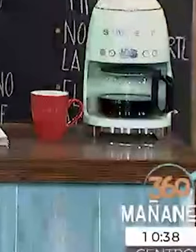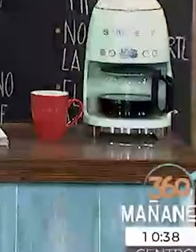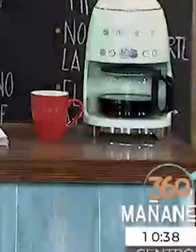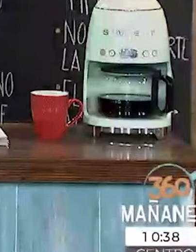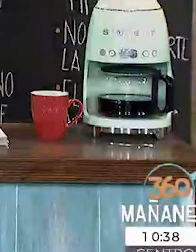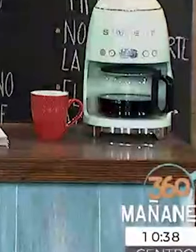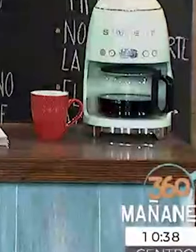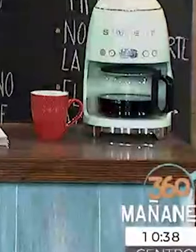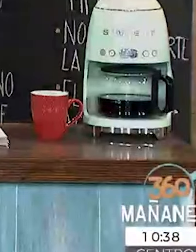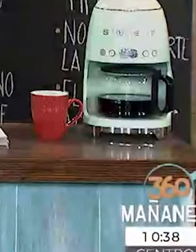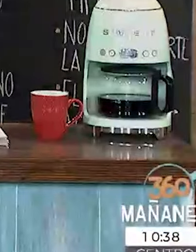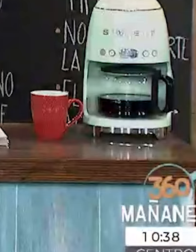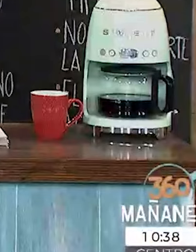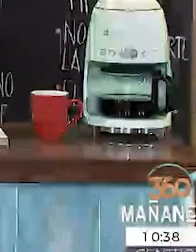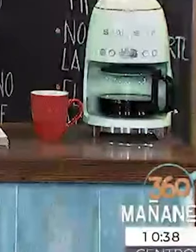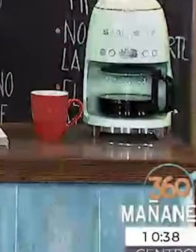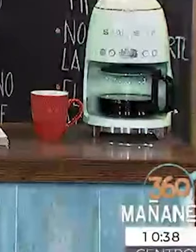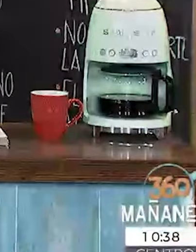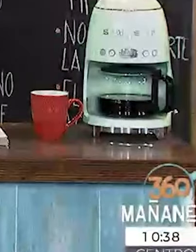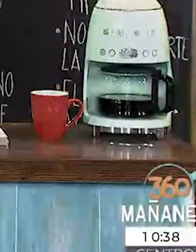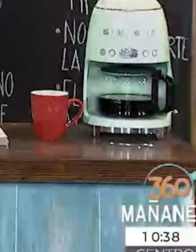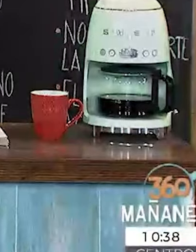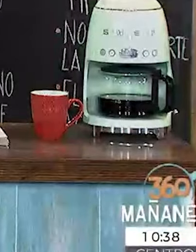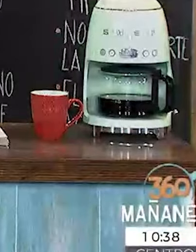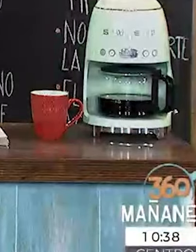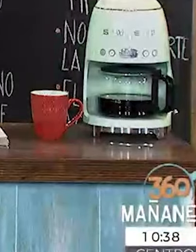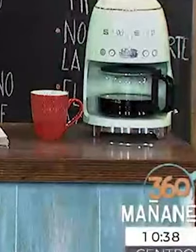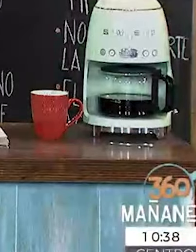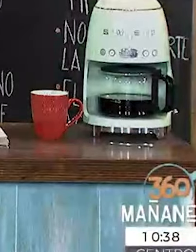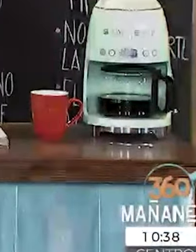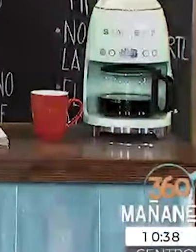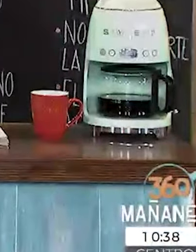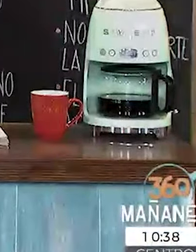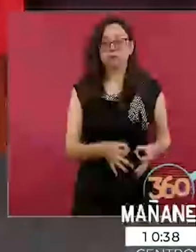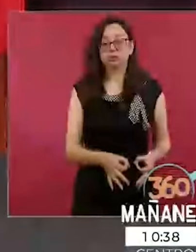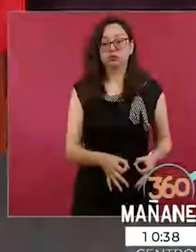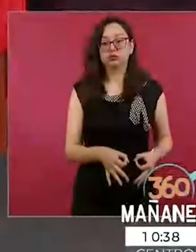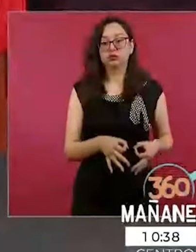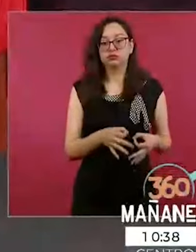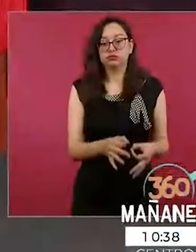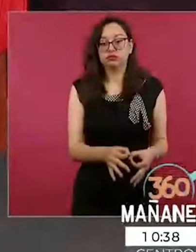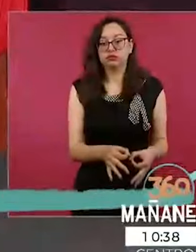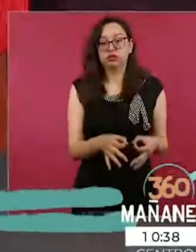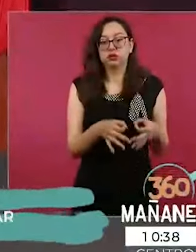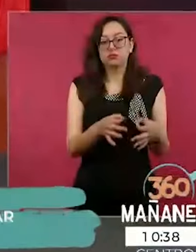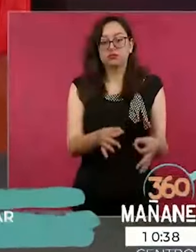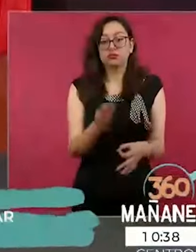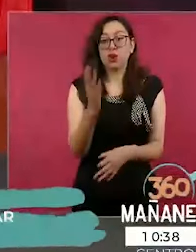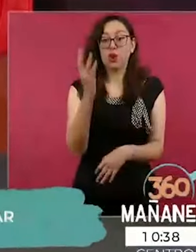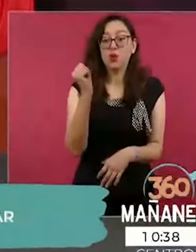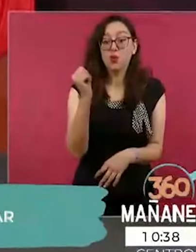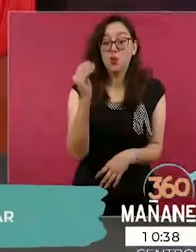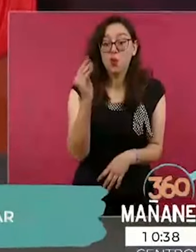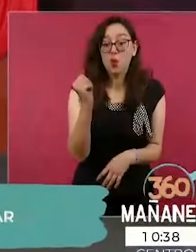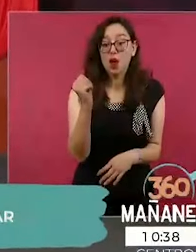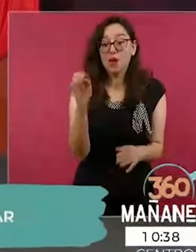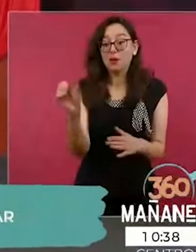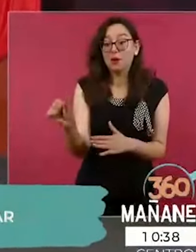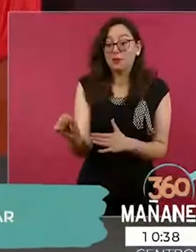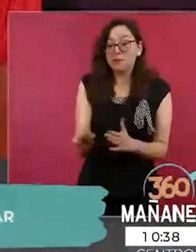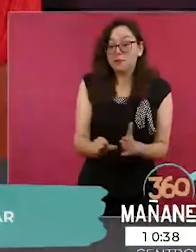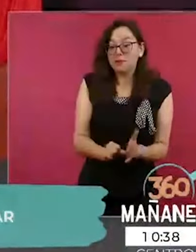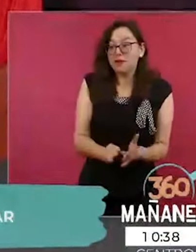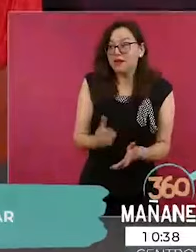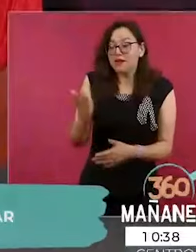autonomía Pero esto es lo que dice López Obrador que es una venganza en contra de Arturo Saldívar y ahora